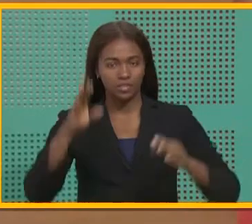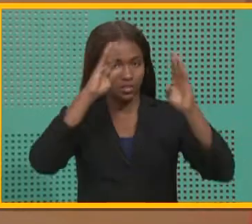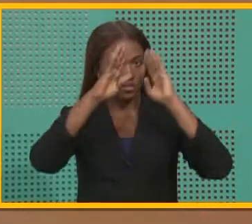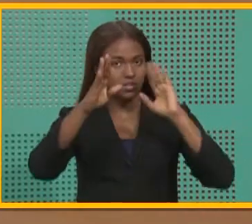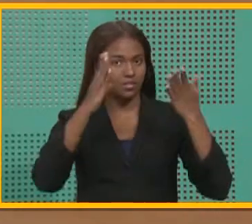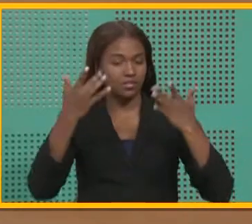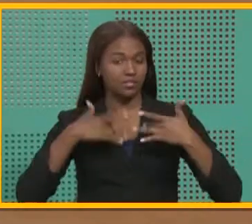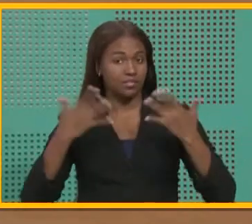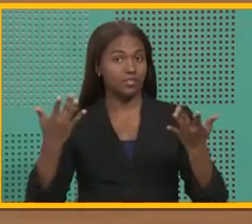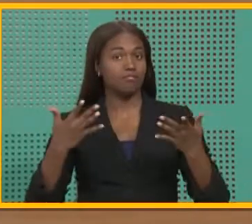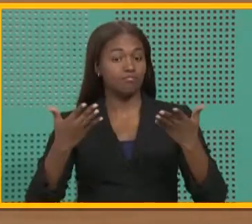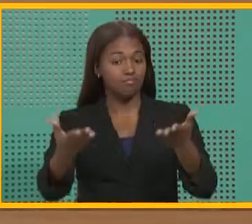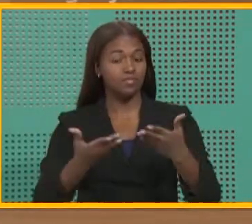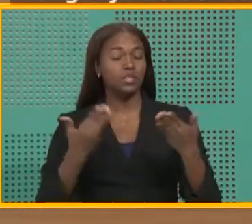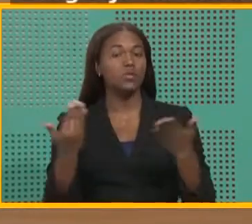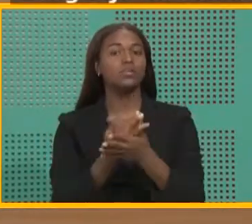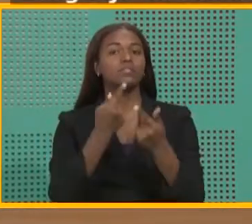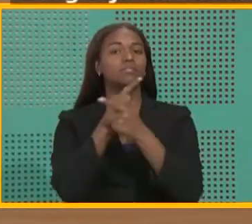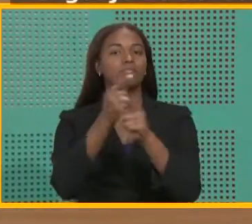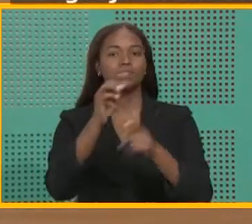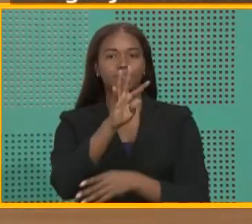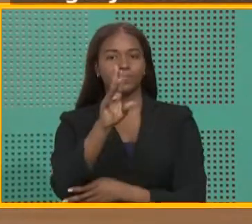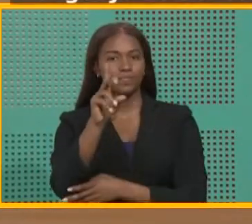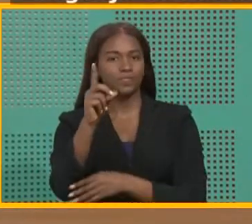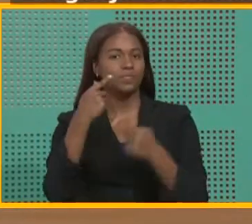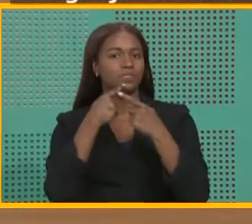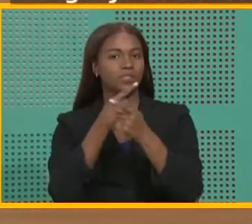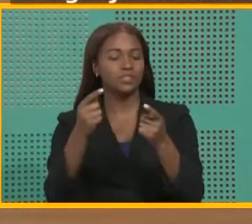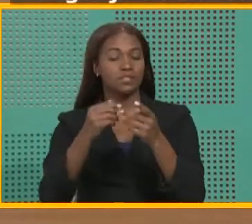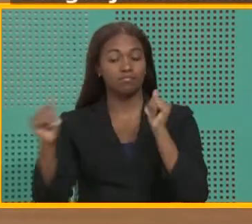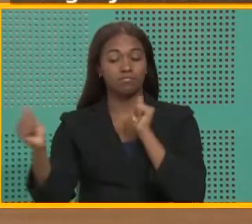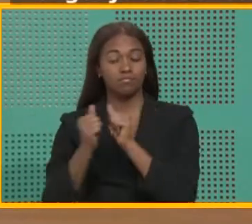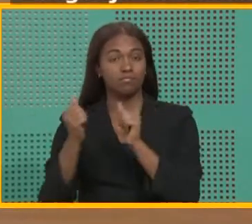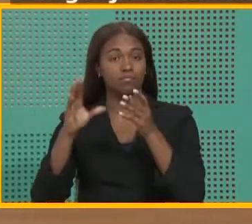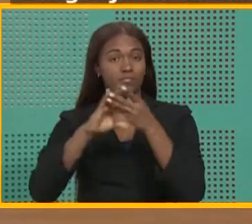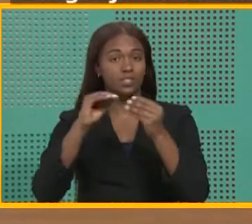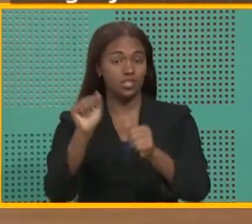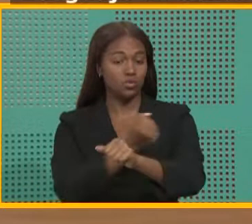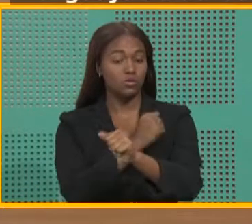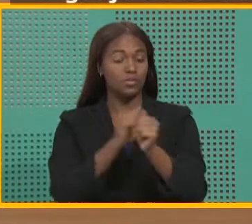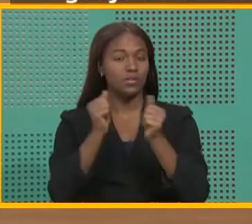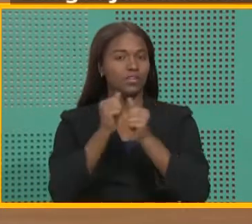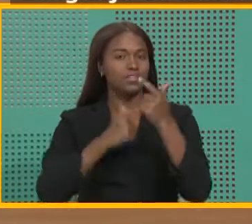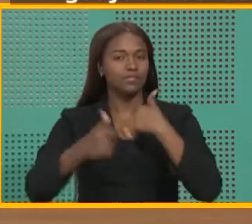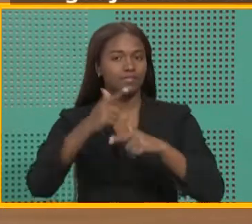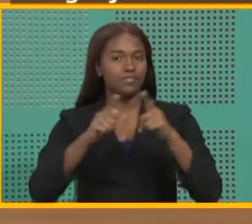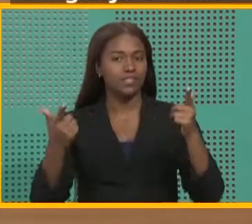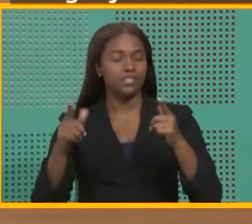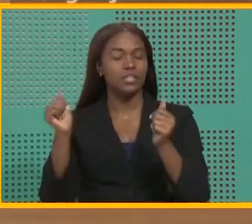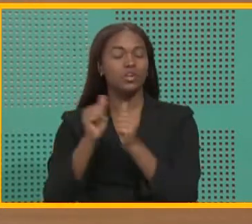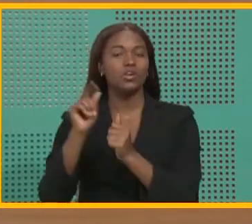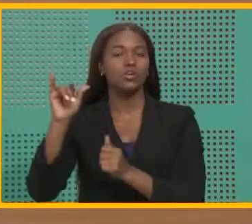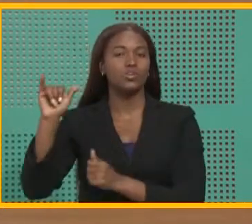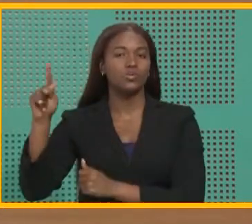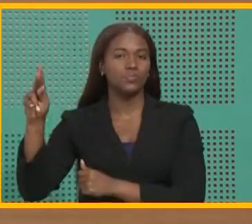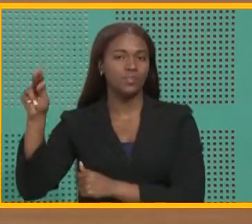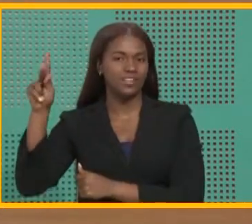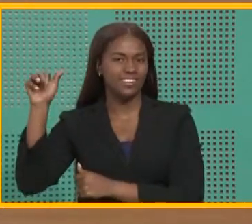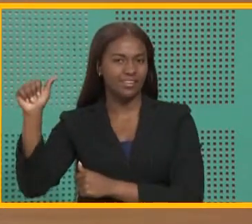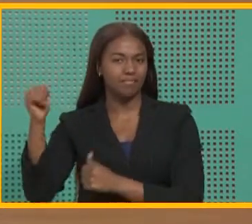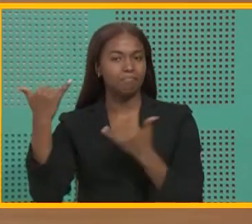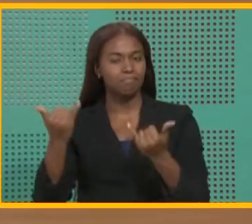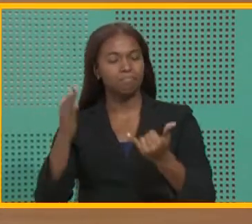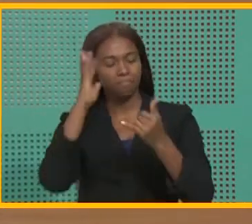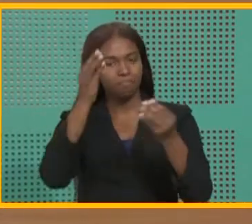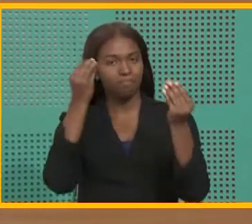Hola, ¿qué tal? Bienvenidos a esta emisión vespertina de 4RD Noticias. Les acompañamos Zuleima García, en lenguaje de señas, y Yumilka Carán. De inmediato